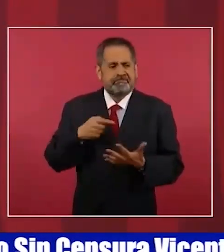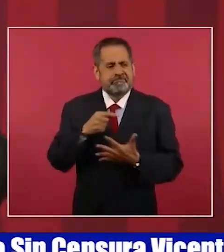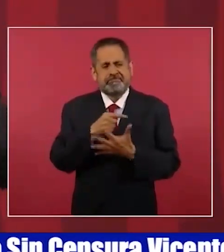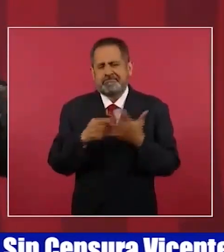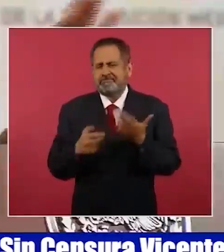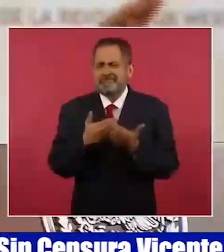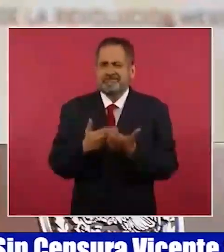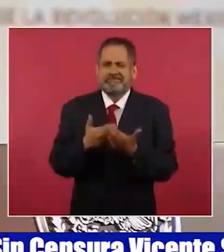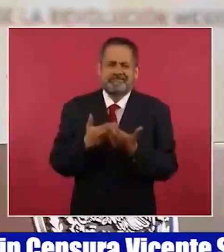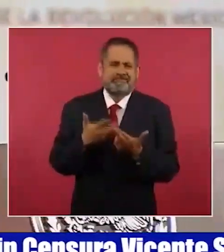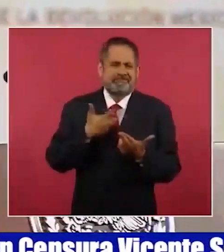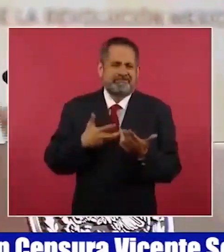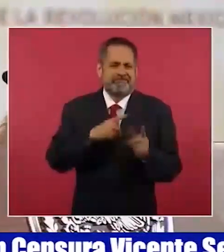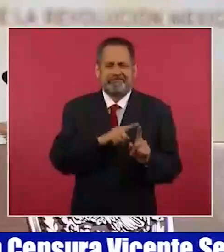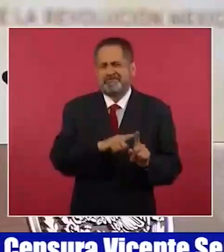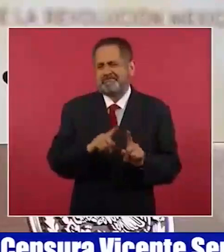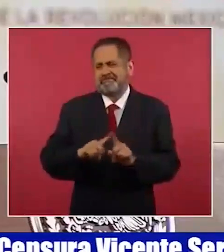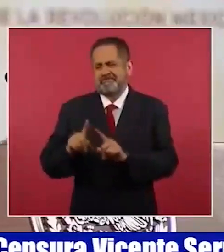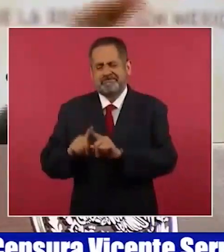Sheridan, de los